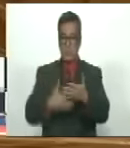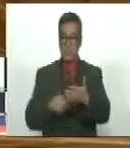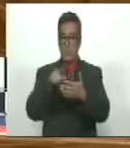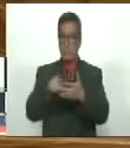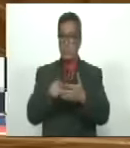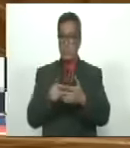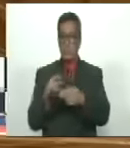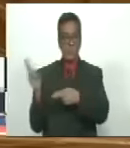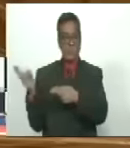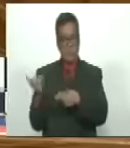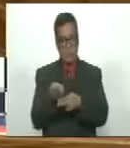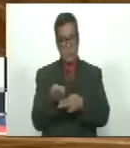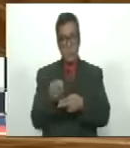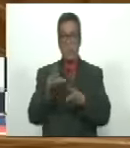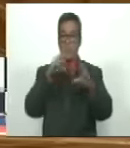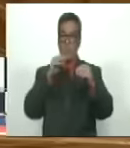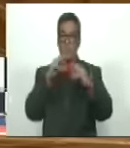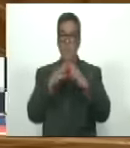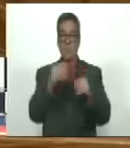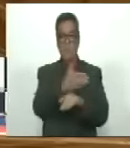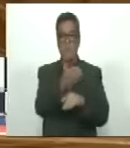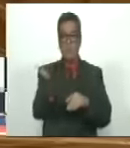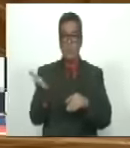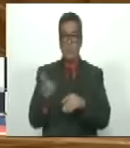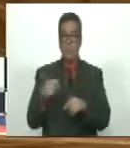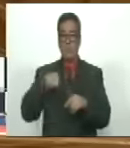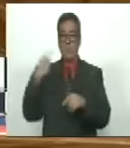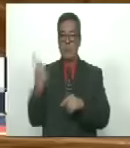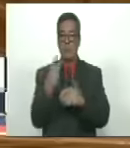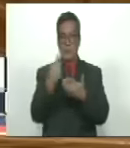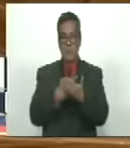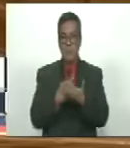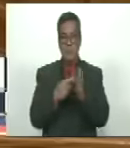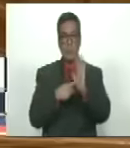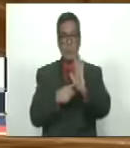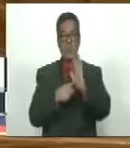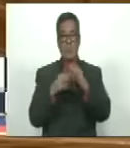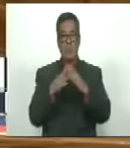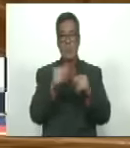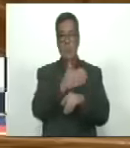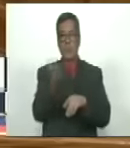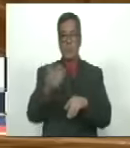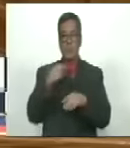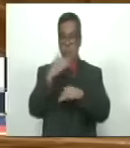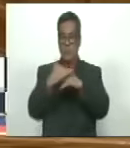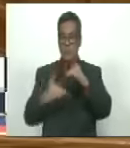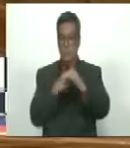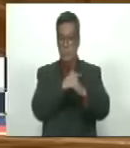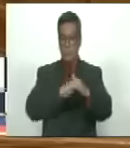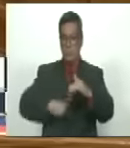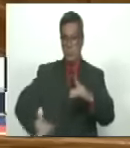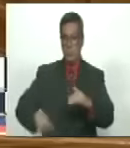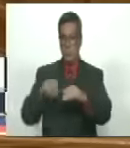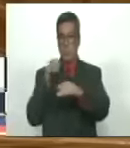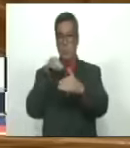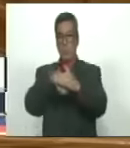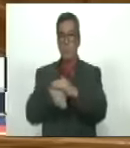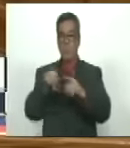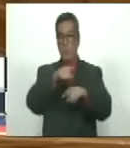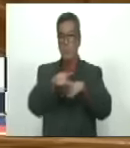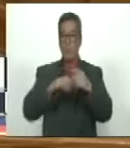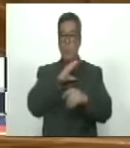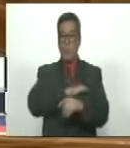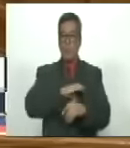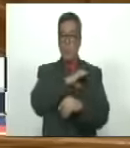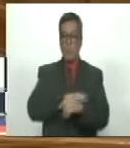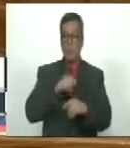que es el que venimos a conversar con ustedes, que es el que venimos a plantear, en que en este caso, como vicepresidente de la Comisión de Política Interior, que es la comisión